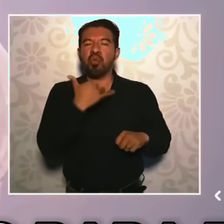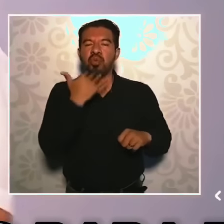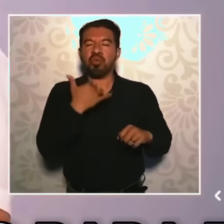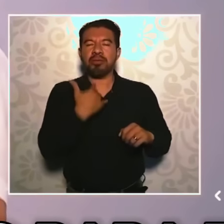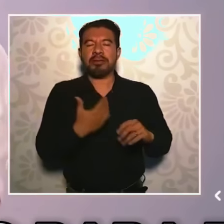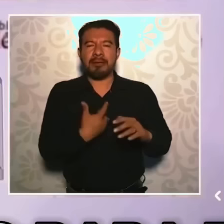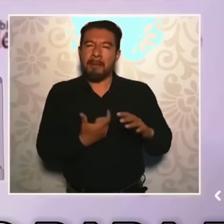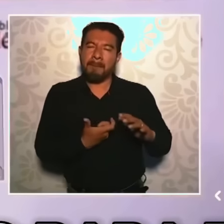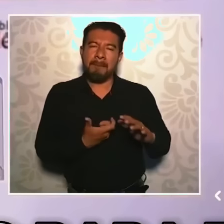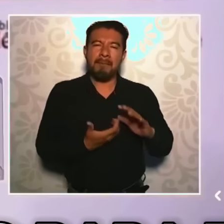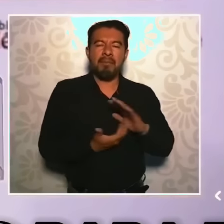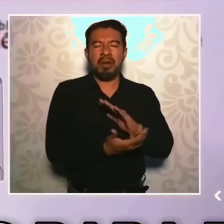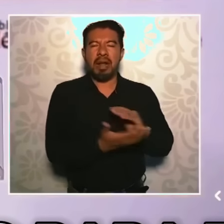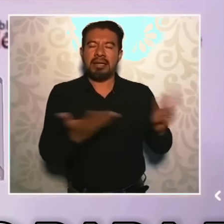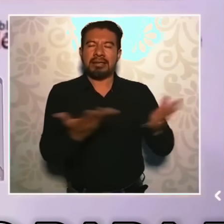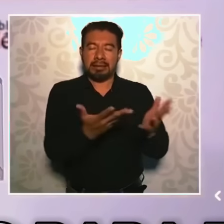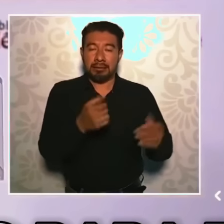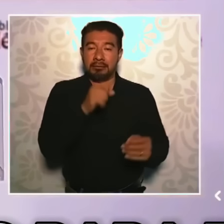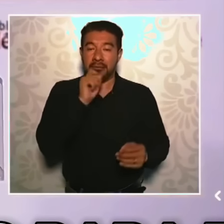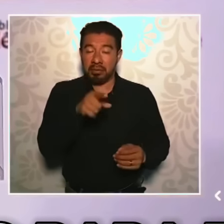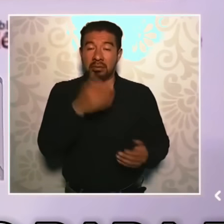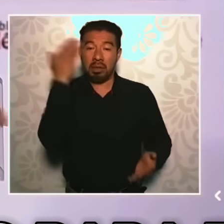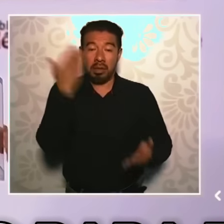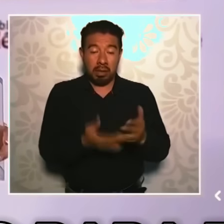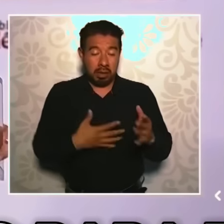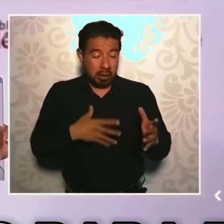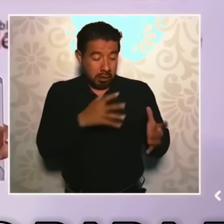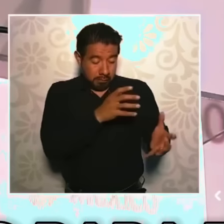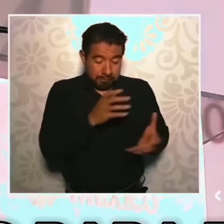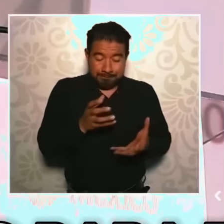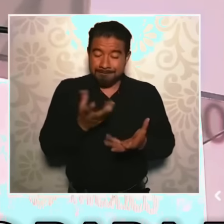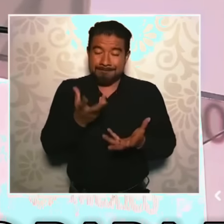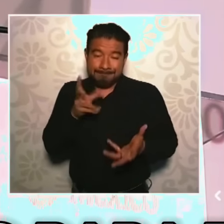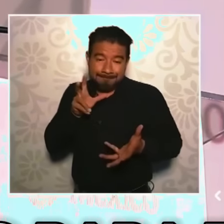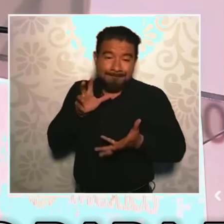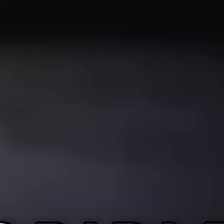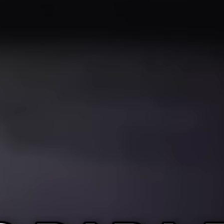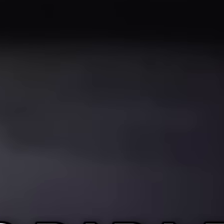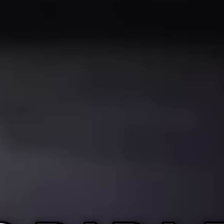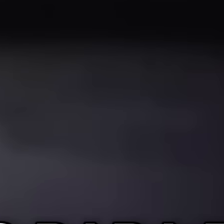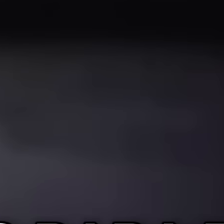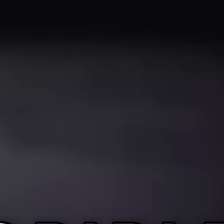se hace, hay recursos para destinarlos al pueblo de México.